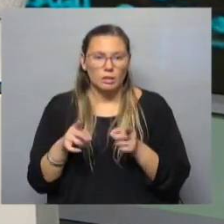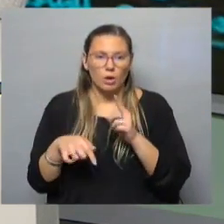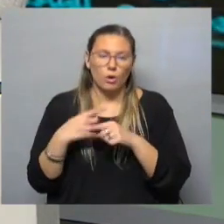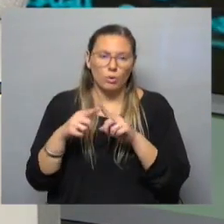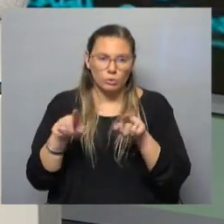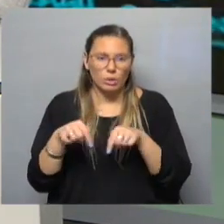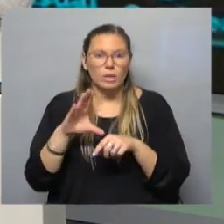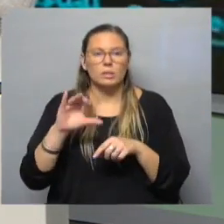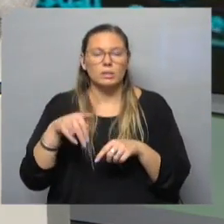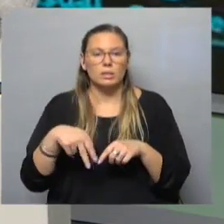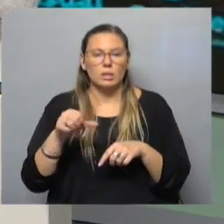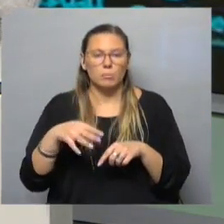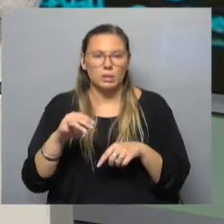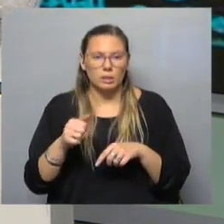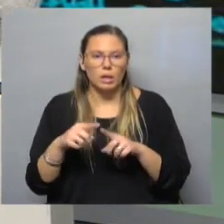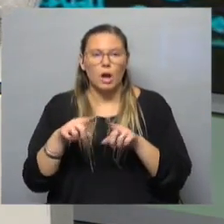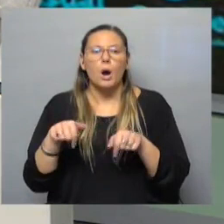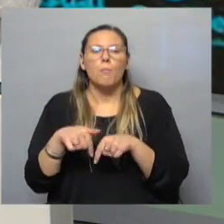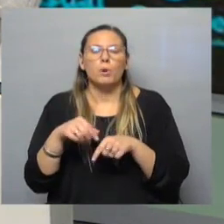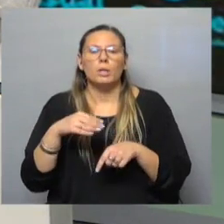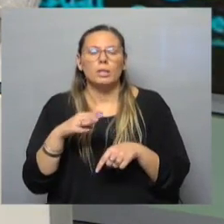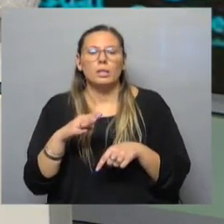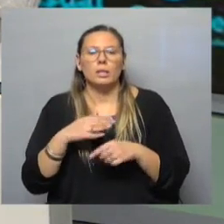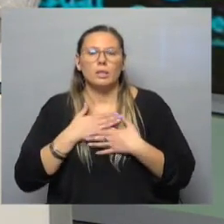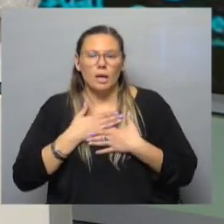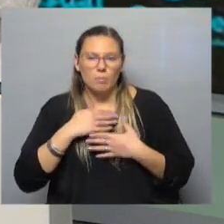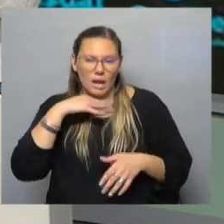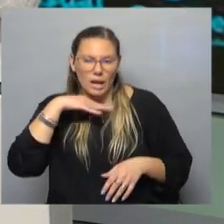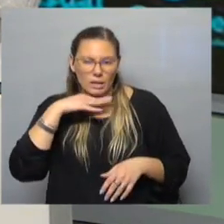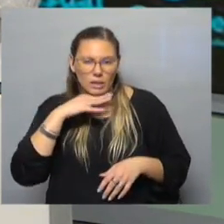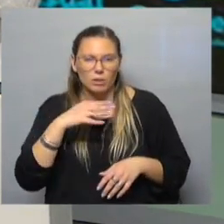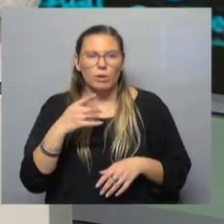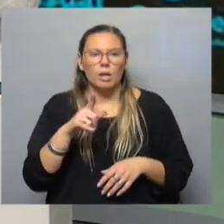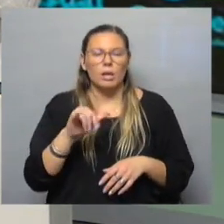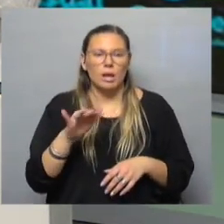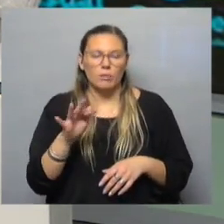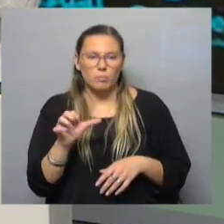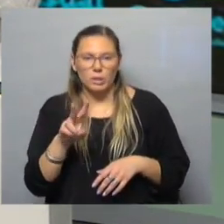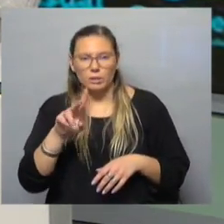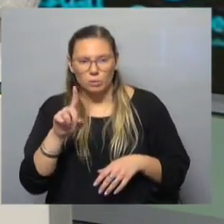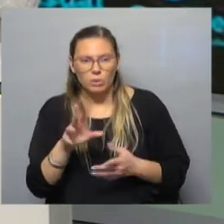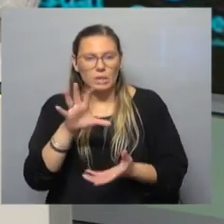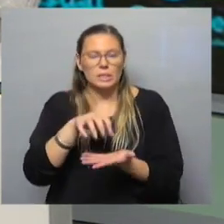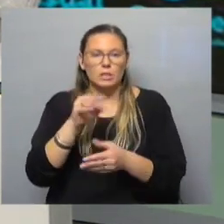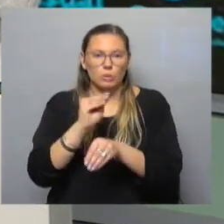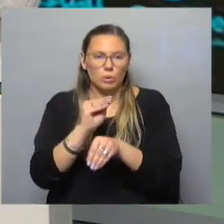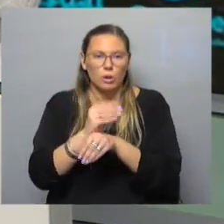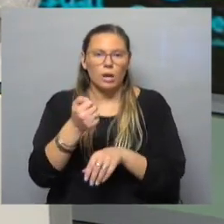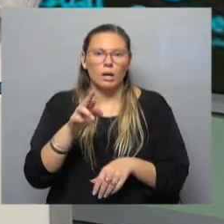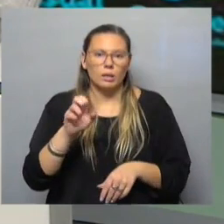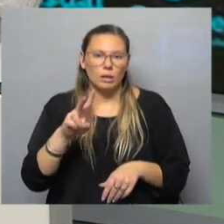en Cinemateca, en el Politeama de Canelones, y más adelante va a estar en la Sala B, en Live 21, en el Centro Cultural Julia